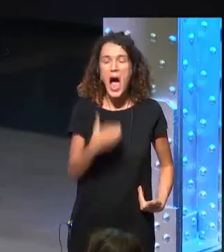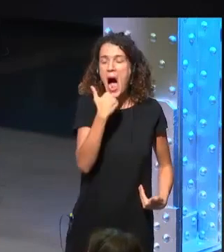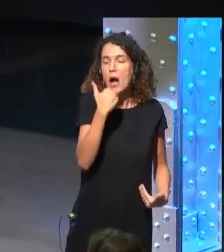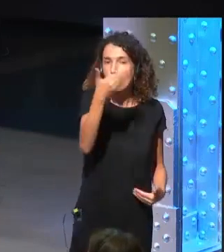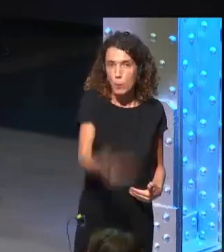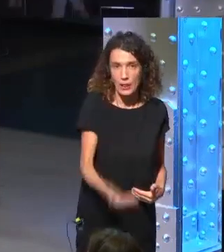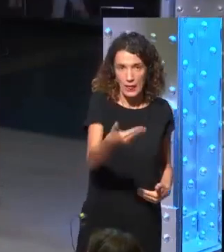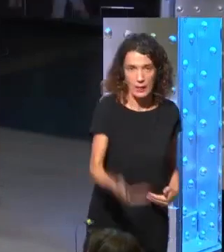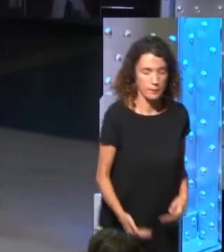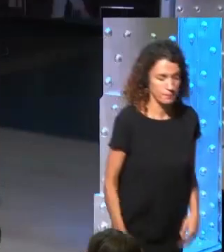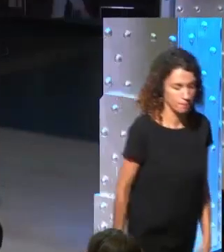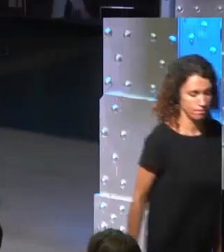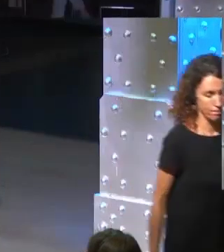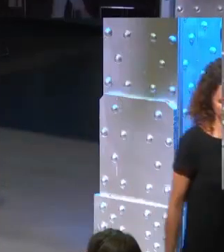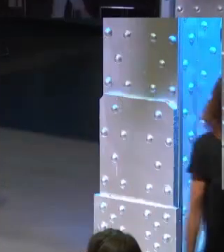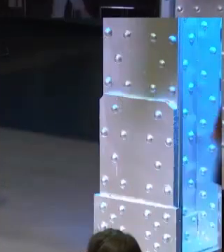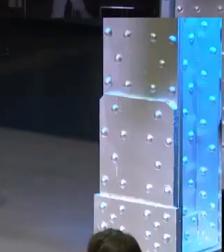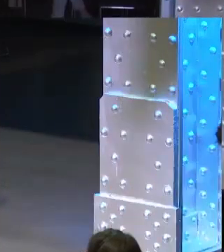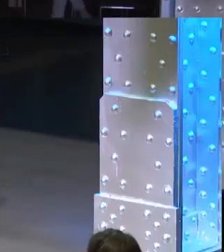algo muy importante.